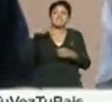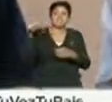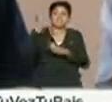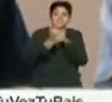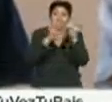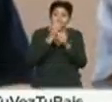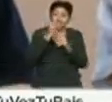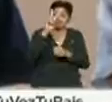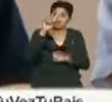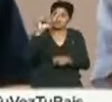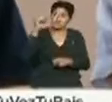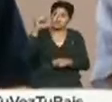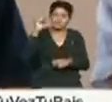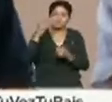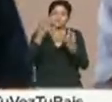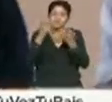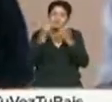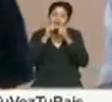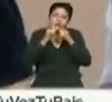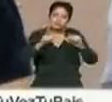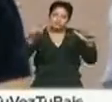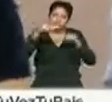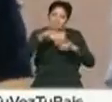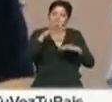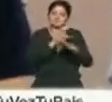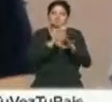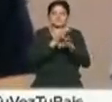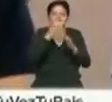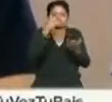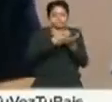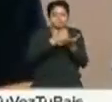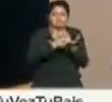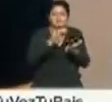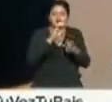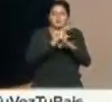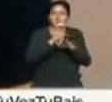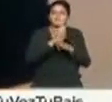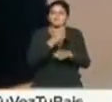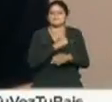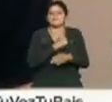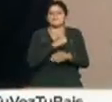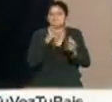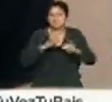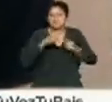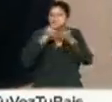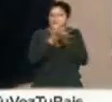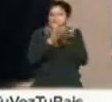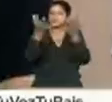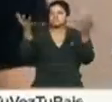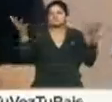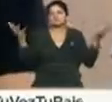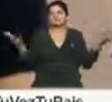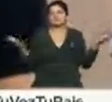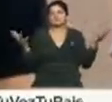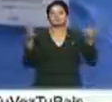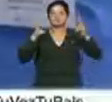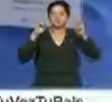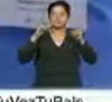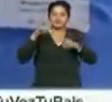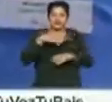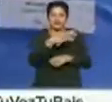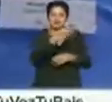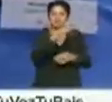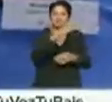poder anunciar que el Ecuador tiene su marca sectorial denominada Atún del